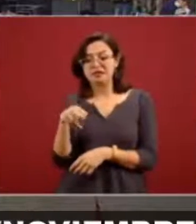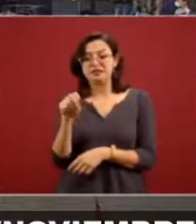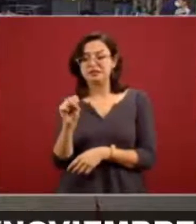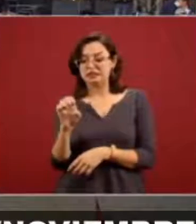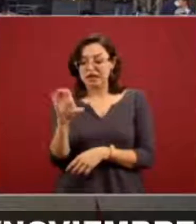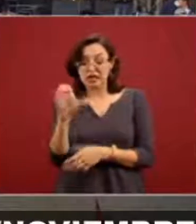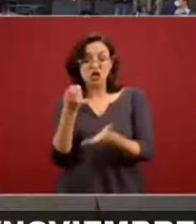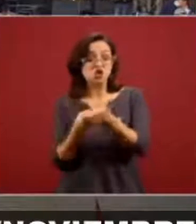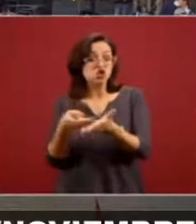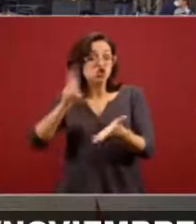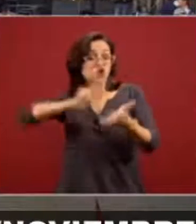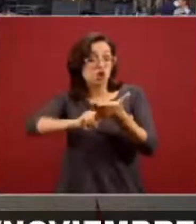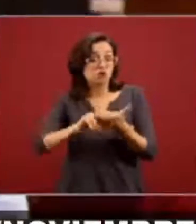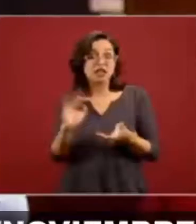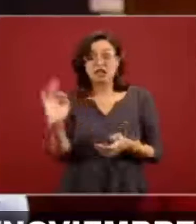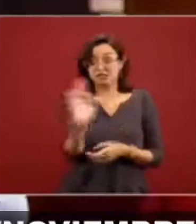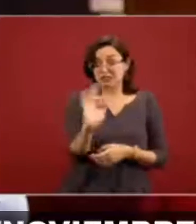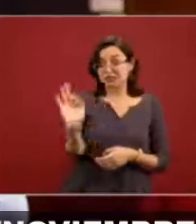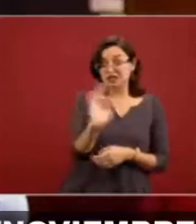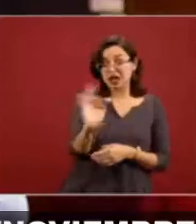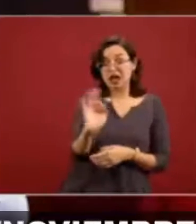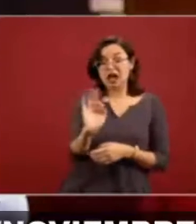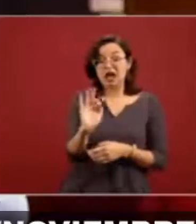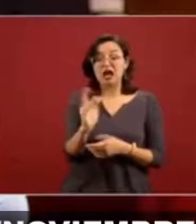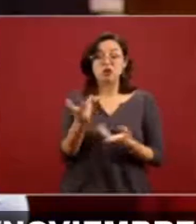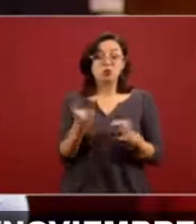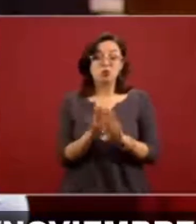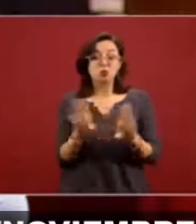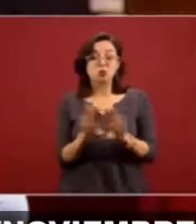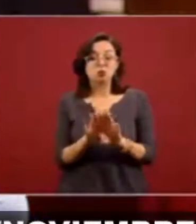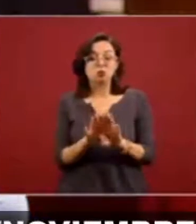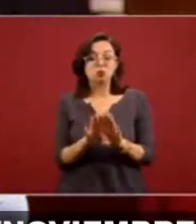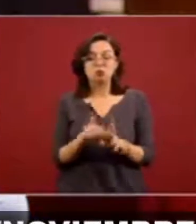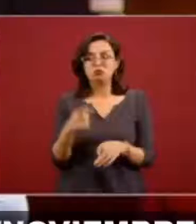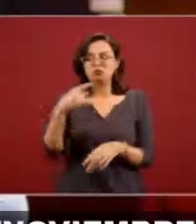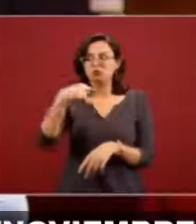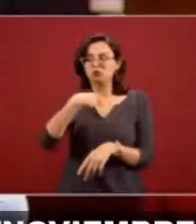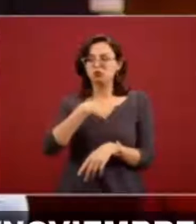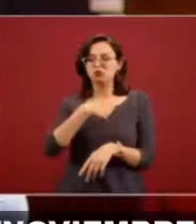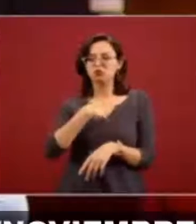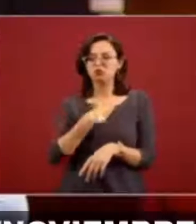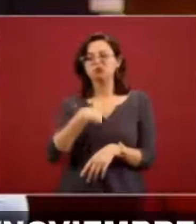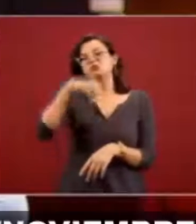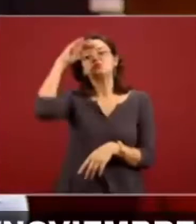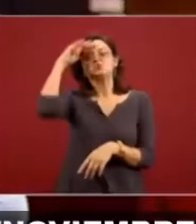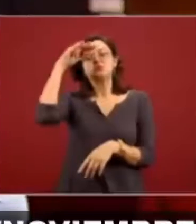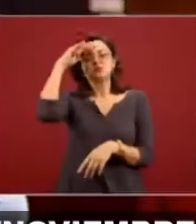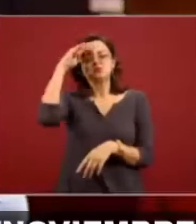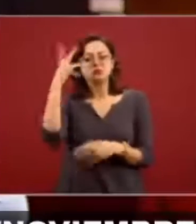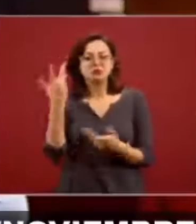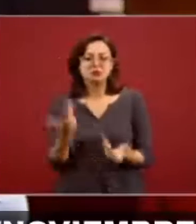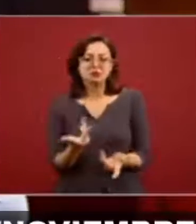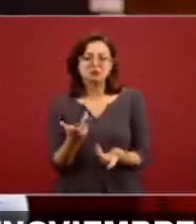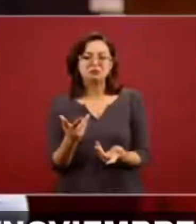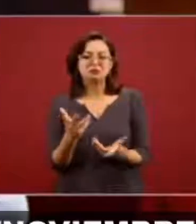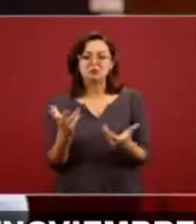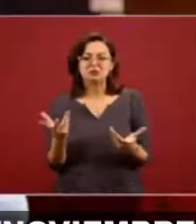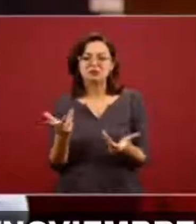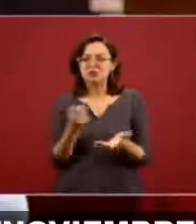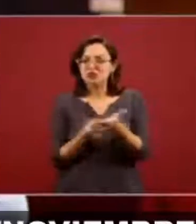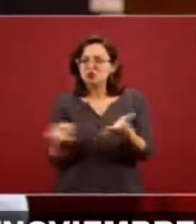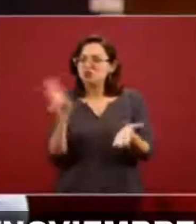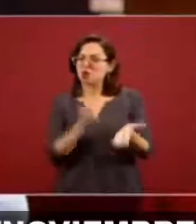peleado uno con otro. Entonces, la pregunta sería si eso está considerado, si se juntan los dos,